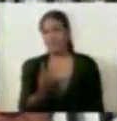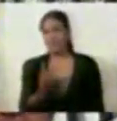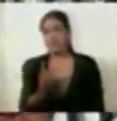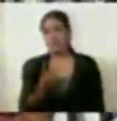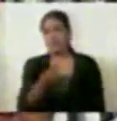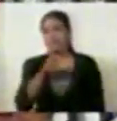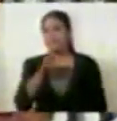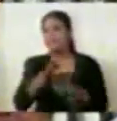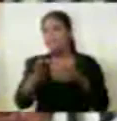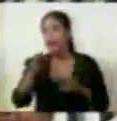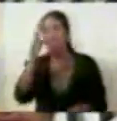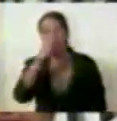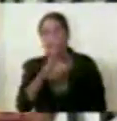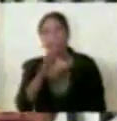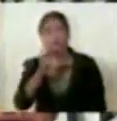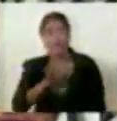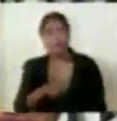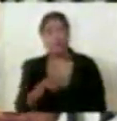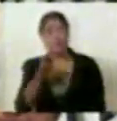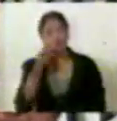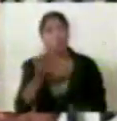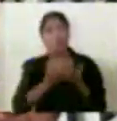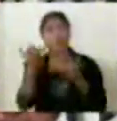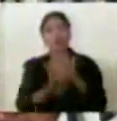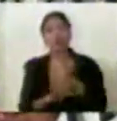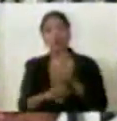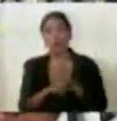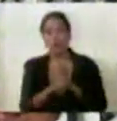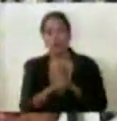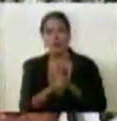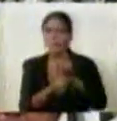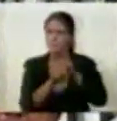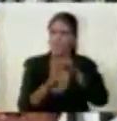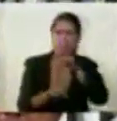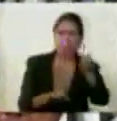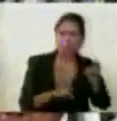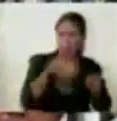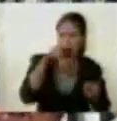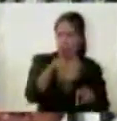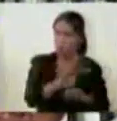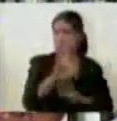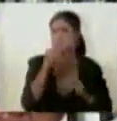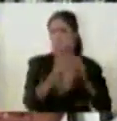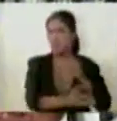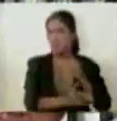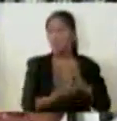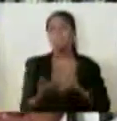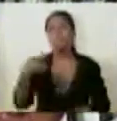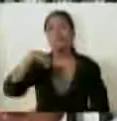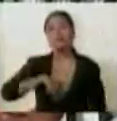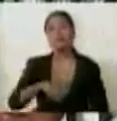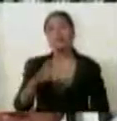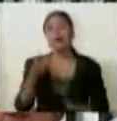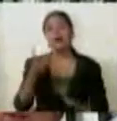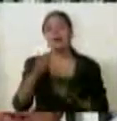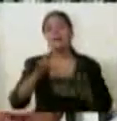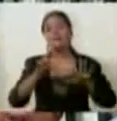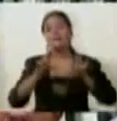Allá en Brasil también acaban de meter un proyecto de ley sin consultarle al pueblo para llevar la edad de las pensiones a 65